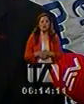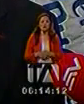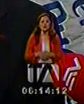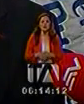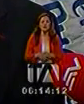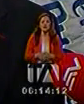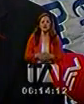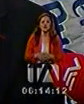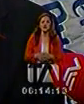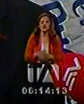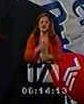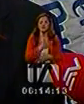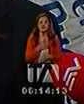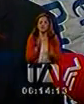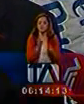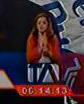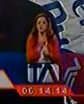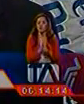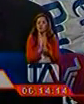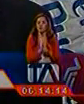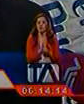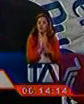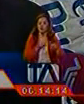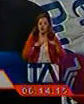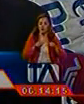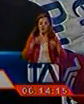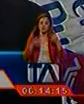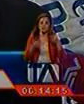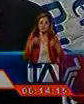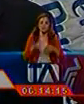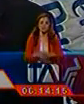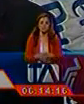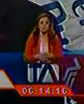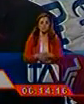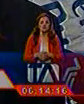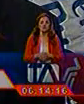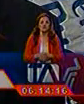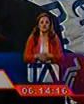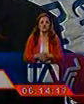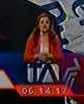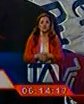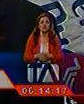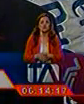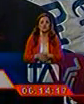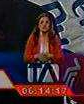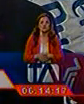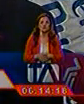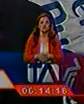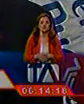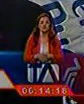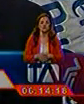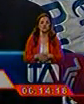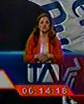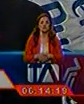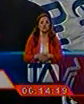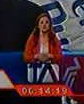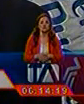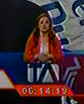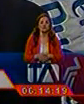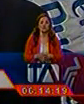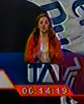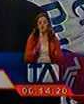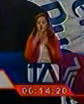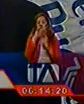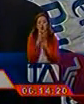instituciones correspondientes, en este caso de las instituciones que administran justicia y de los entes encargados de dar seguridad a la ciudadana, es el mejor mecanismo